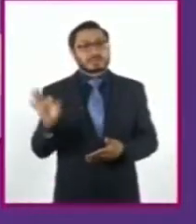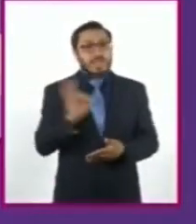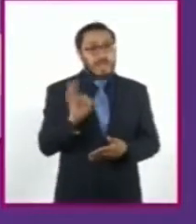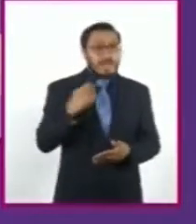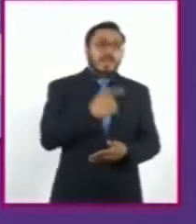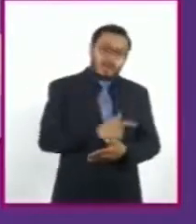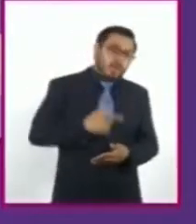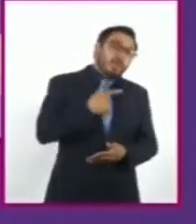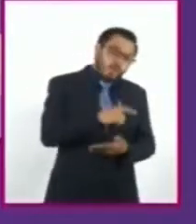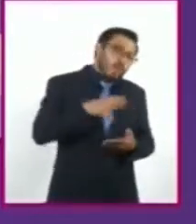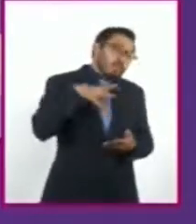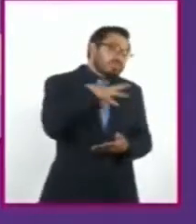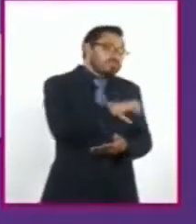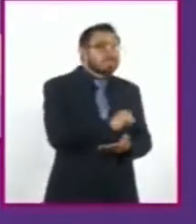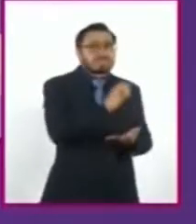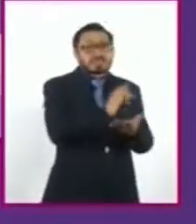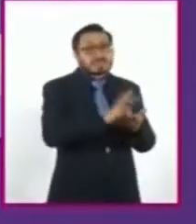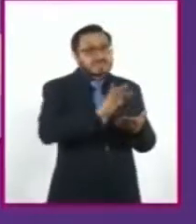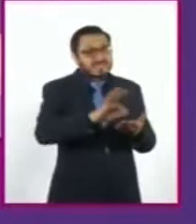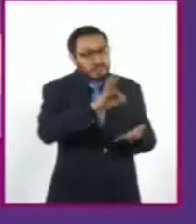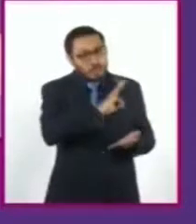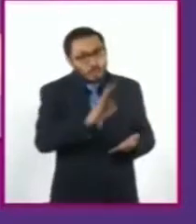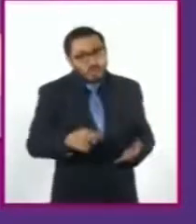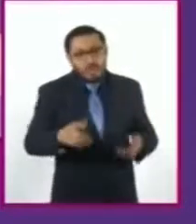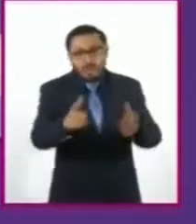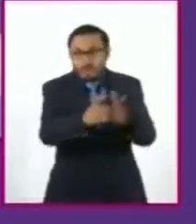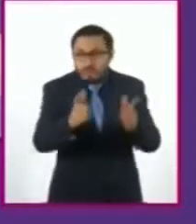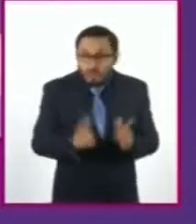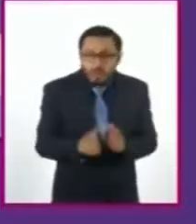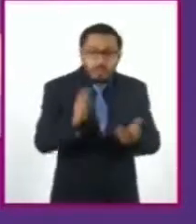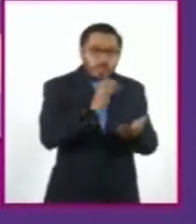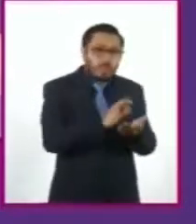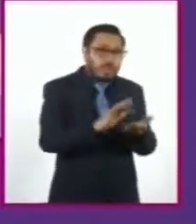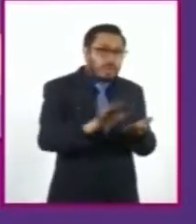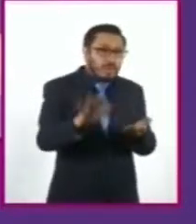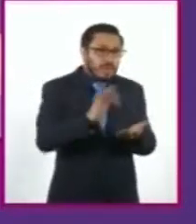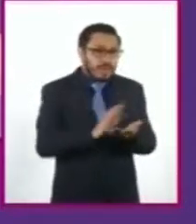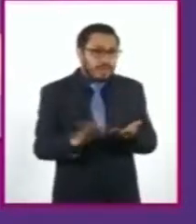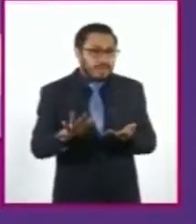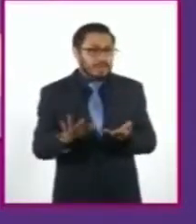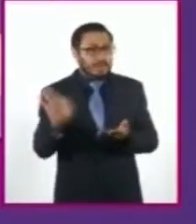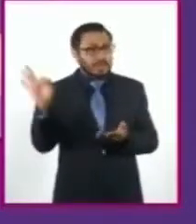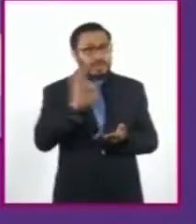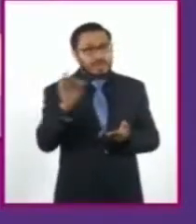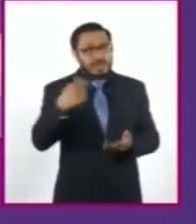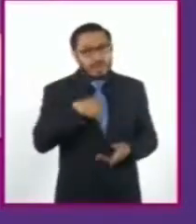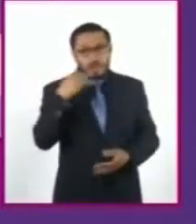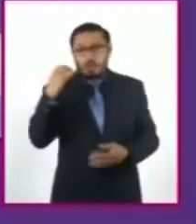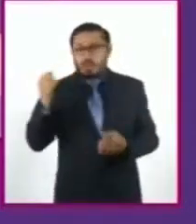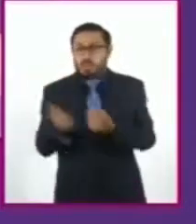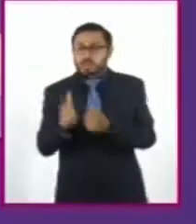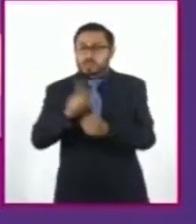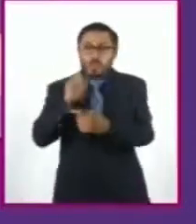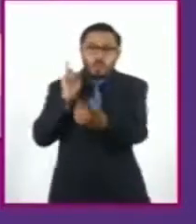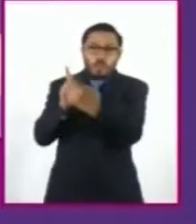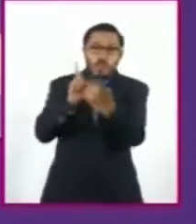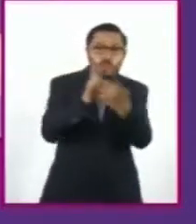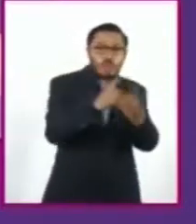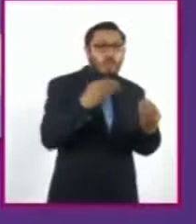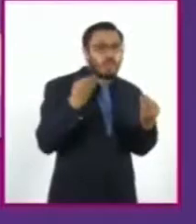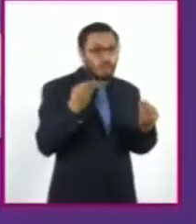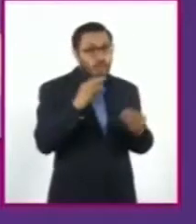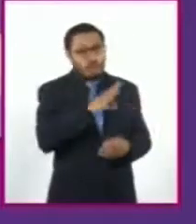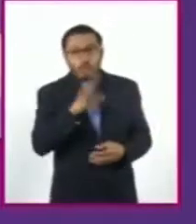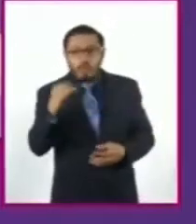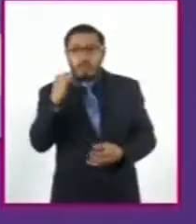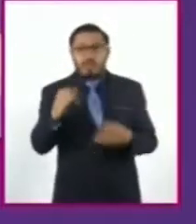mucho leer, puedo formar un club de lectura. Si soy muy sociable, puedo hacer actividades